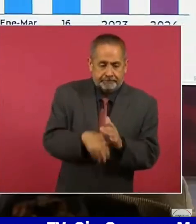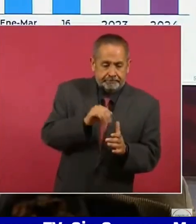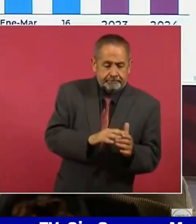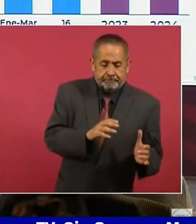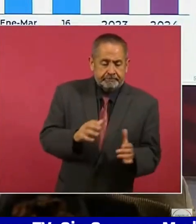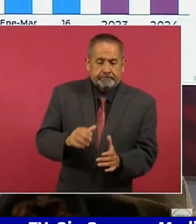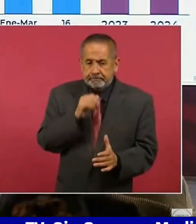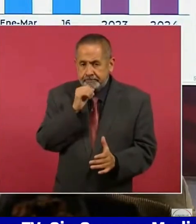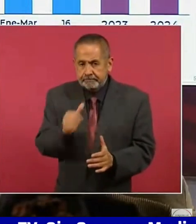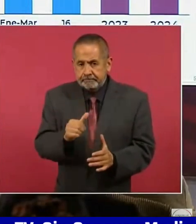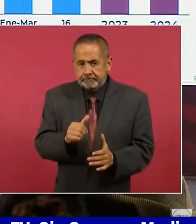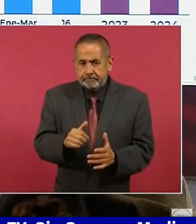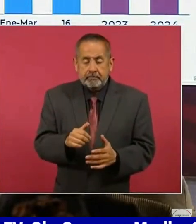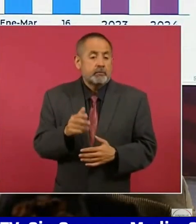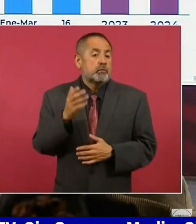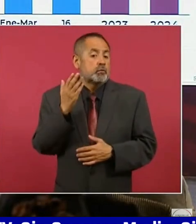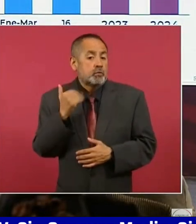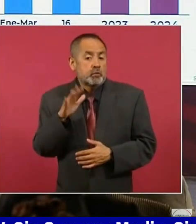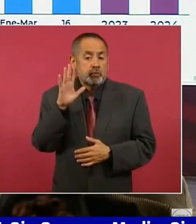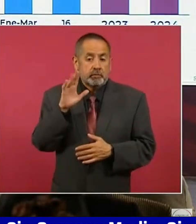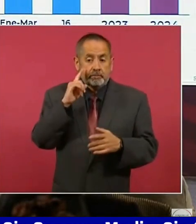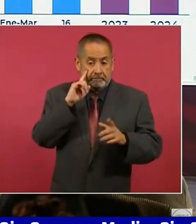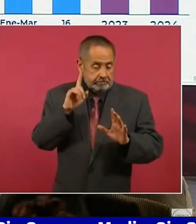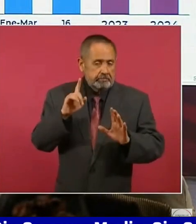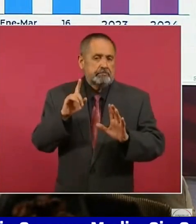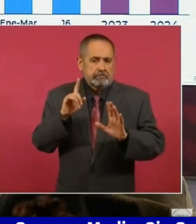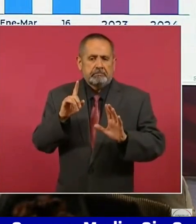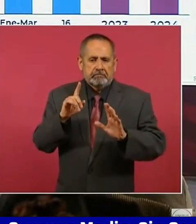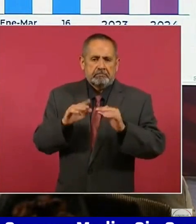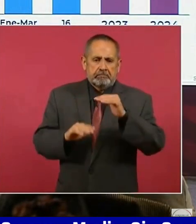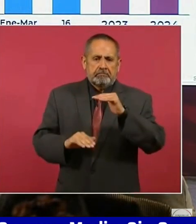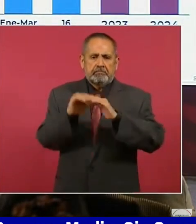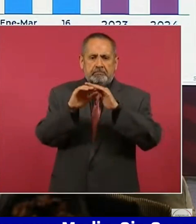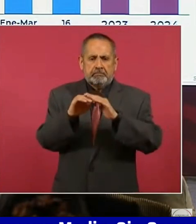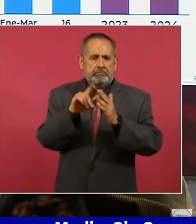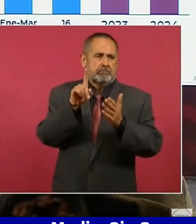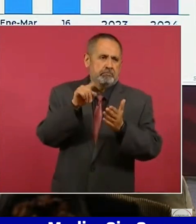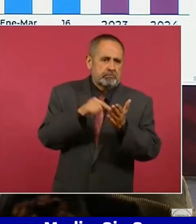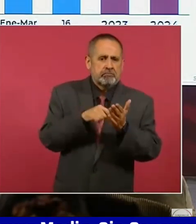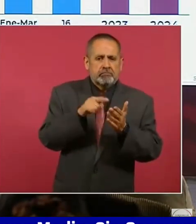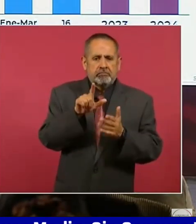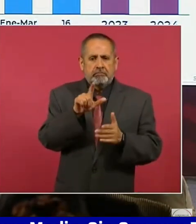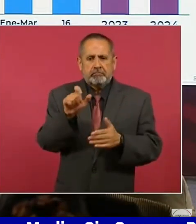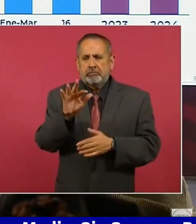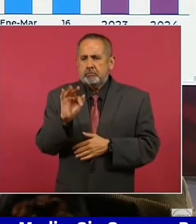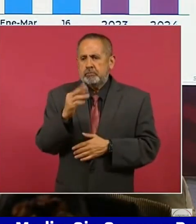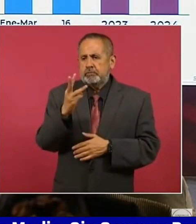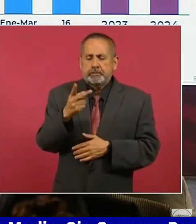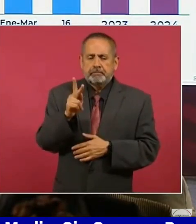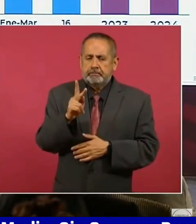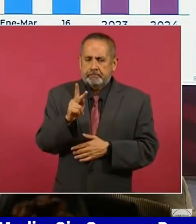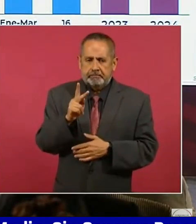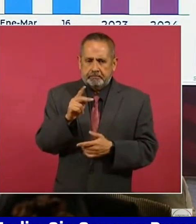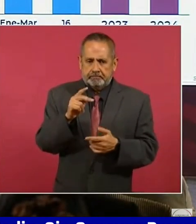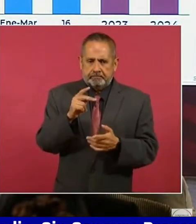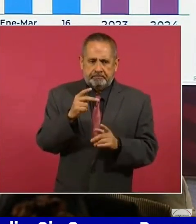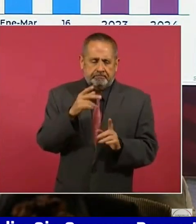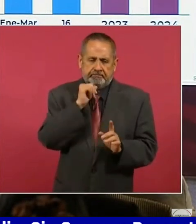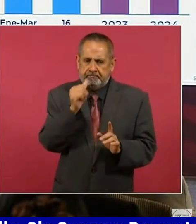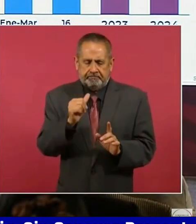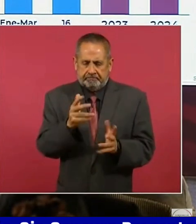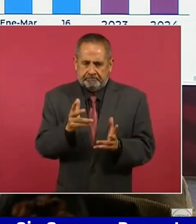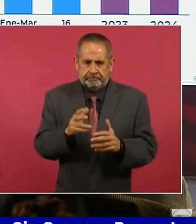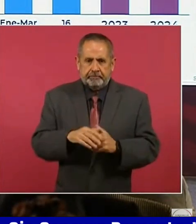intencionalmente. Si hubiésemos producido esto, hubiésemos llegado a unos 743. Pero bueno, ya en